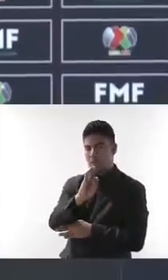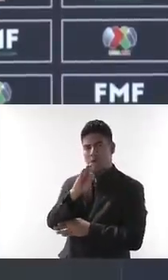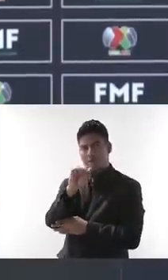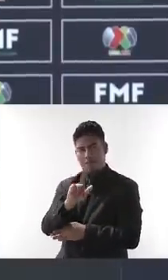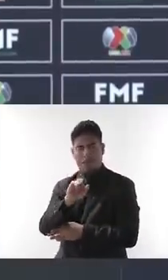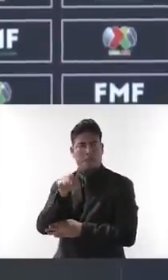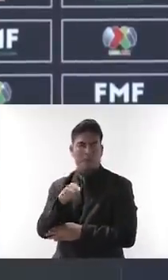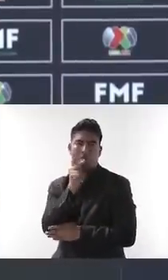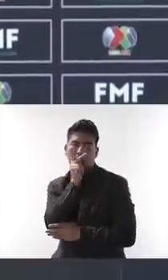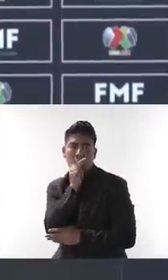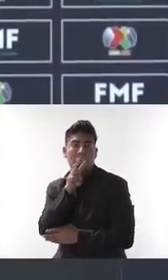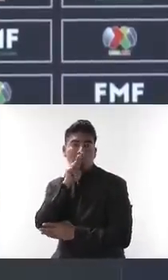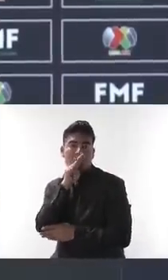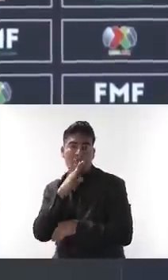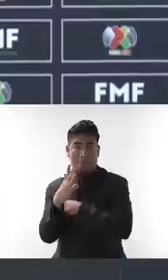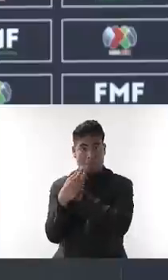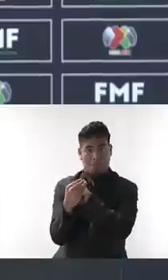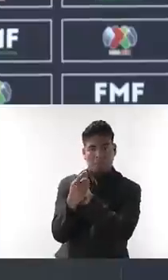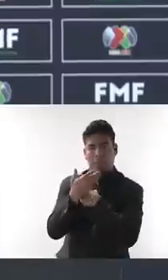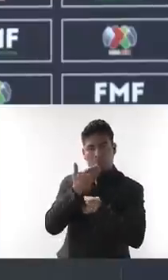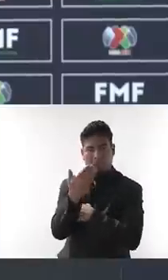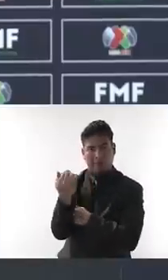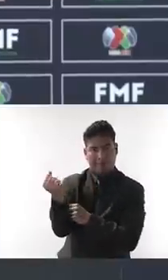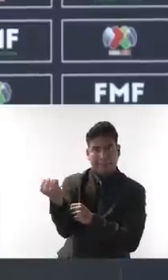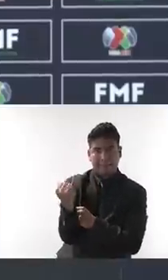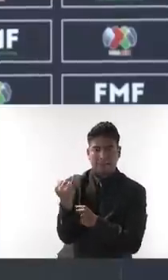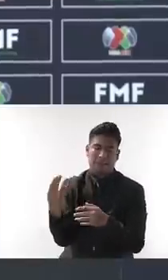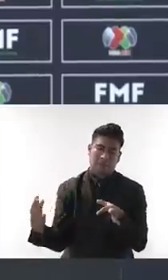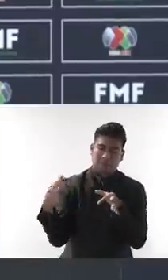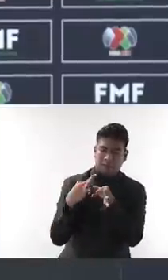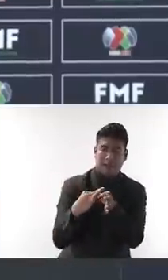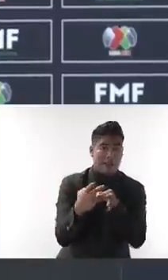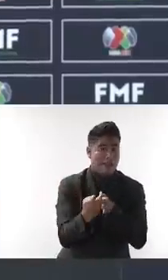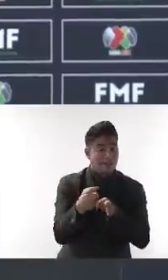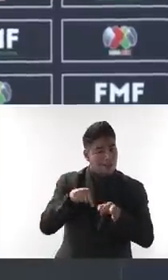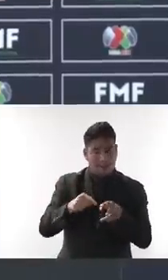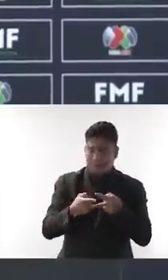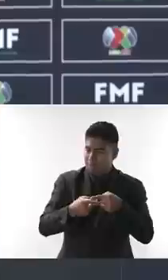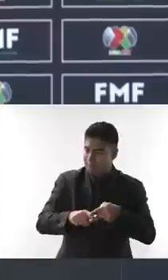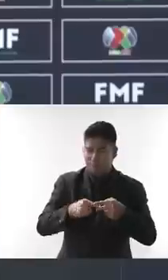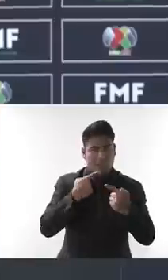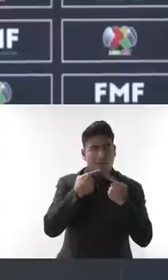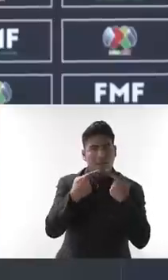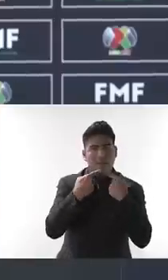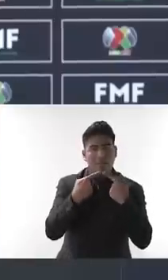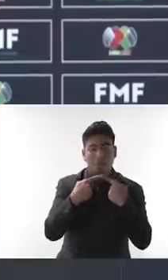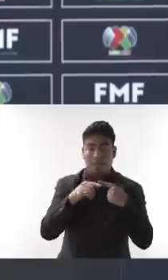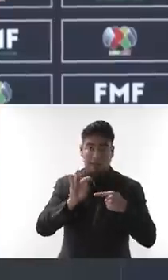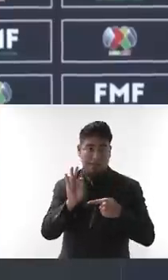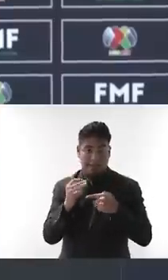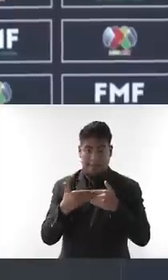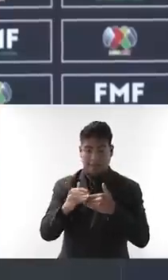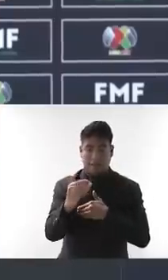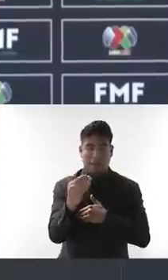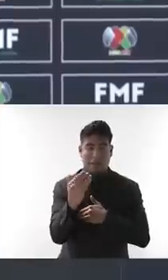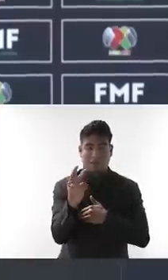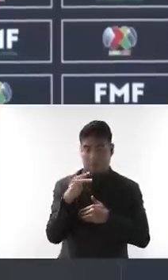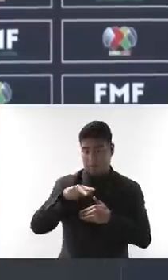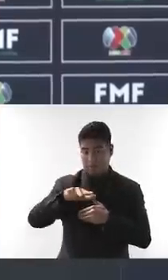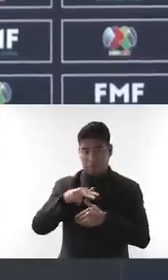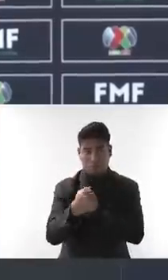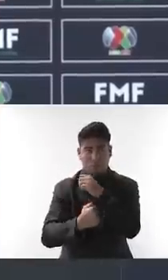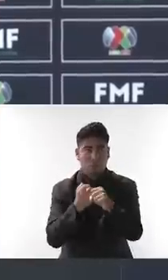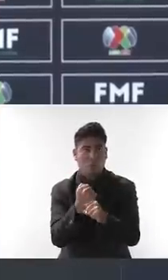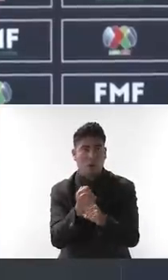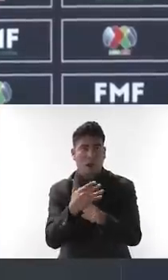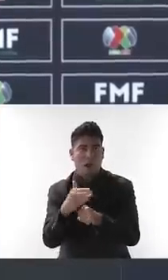padres. Pero desde ahí tiene que comenzar la conversación. Quizá si llegas a los 18, pues como tú dices, la